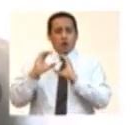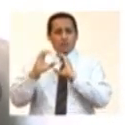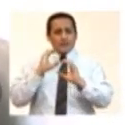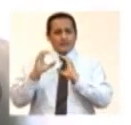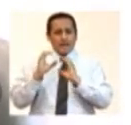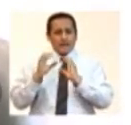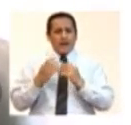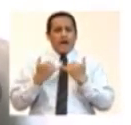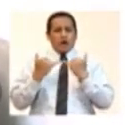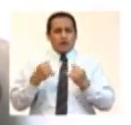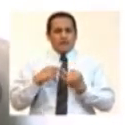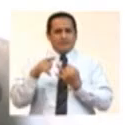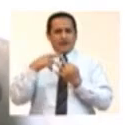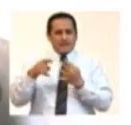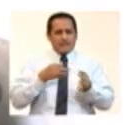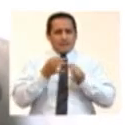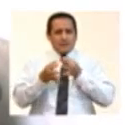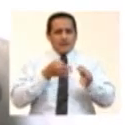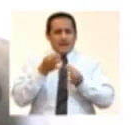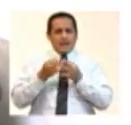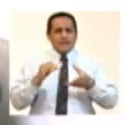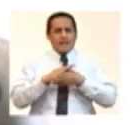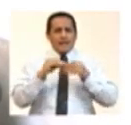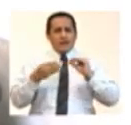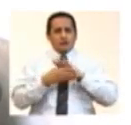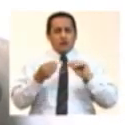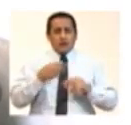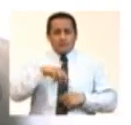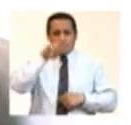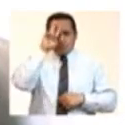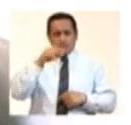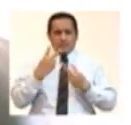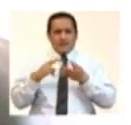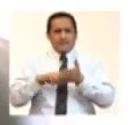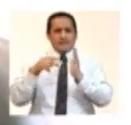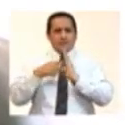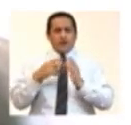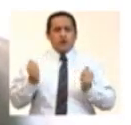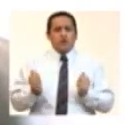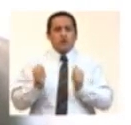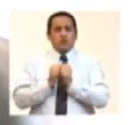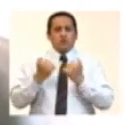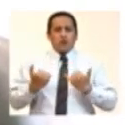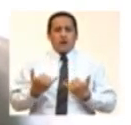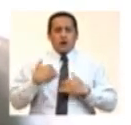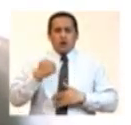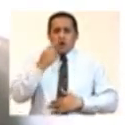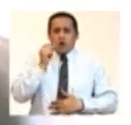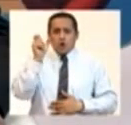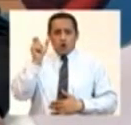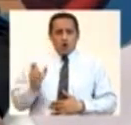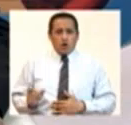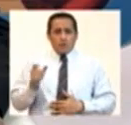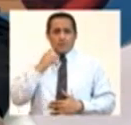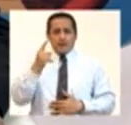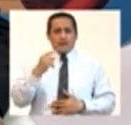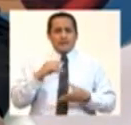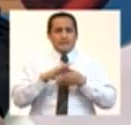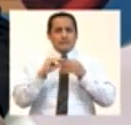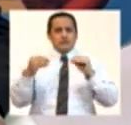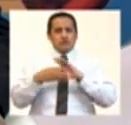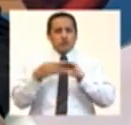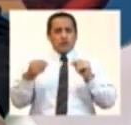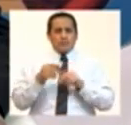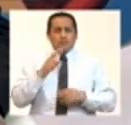conversar sobre los alcances, sobre todo en la historia de nuestro país, por lo que esto significa, nos acompaña el doctor Daniel Parodi,